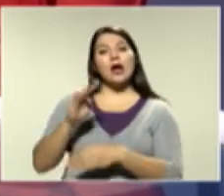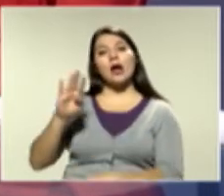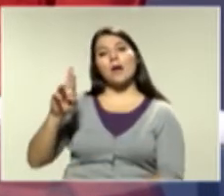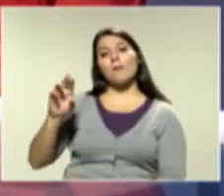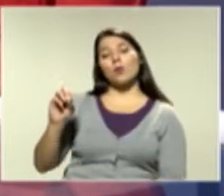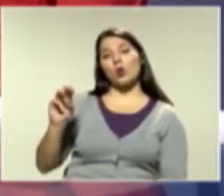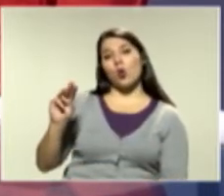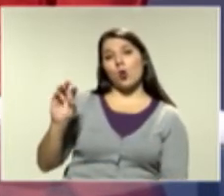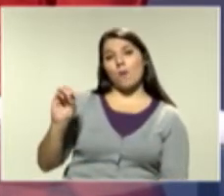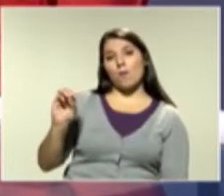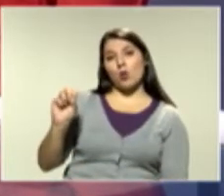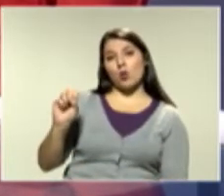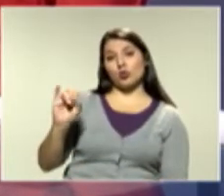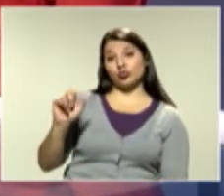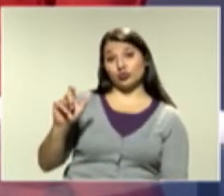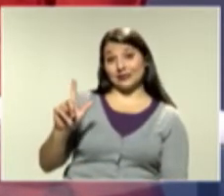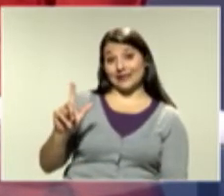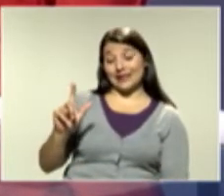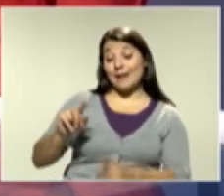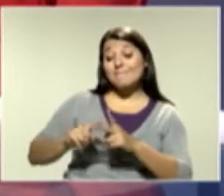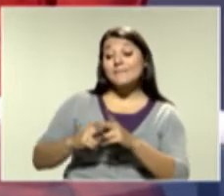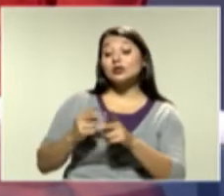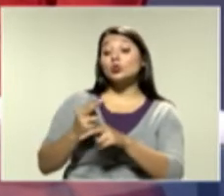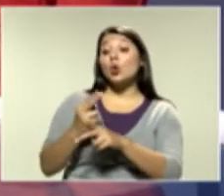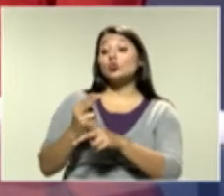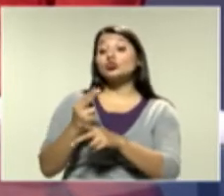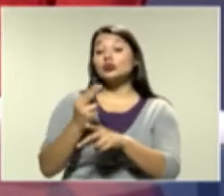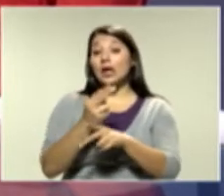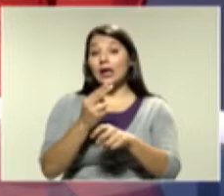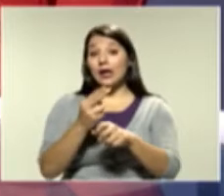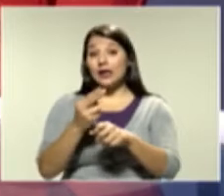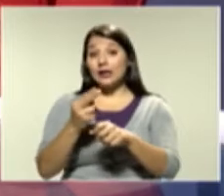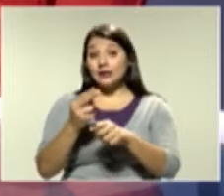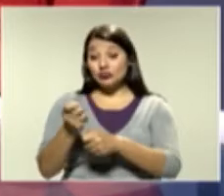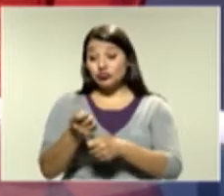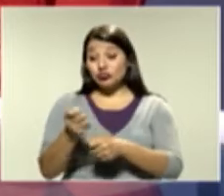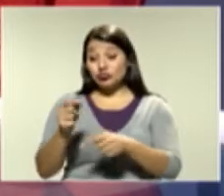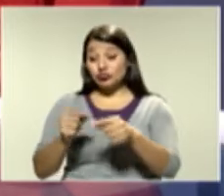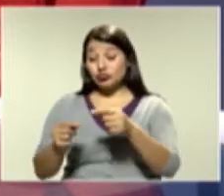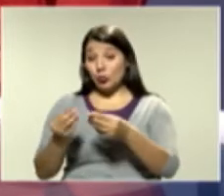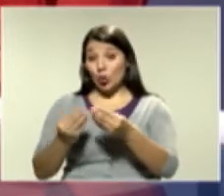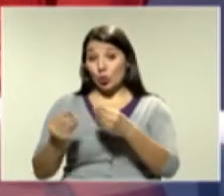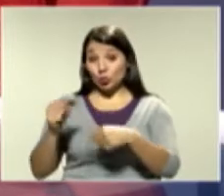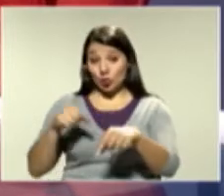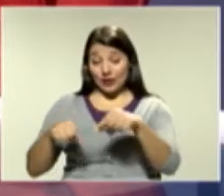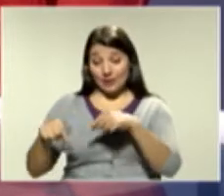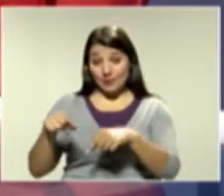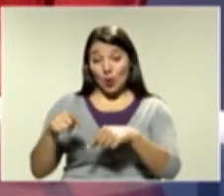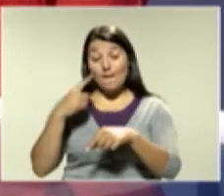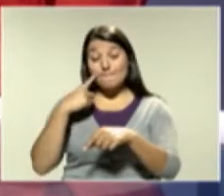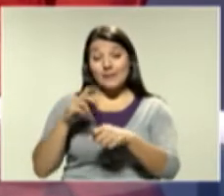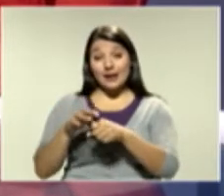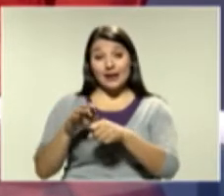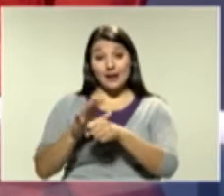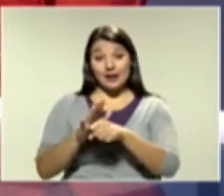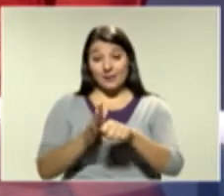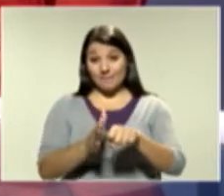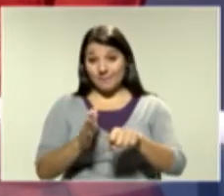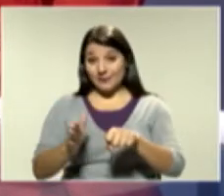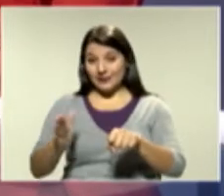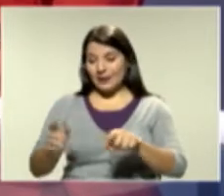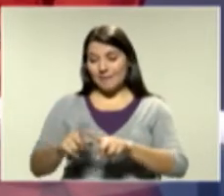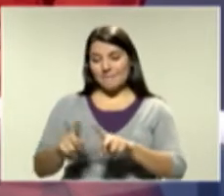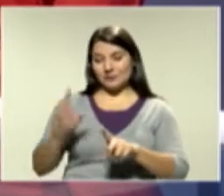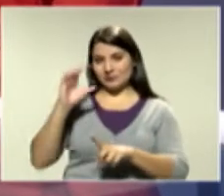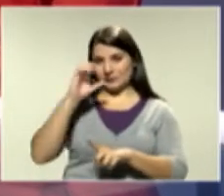expansión piñera, cuando iba comenzando por la parte de Siquirres. Nosotros pensábamos que se iba a encontrar plaguicidas asociados más a banano, que